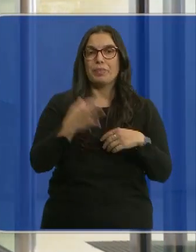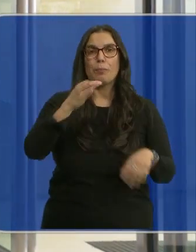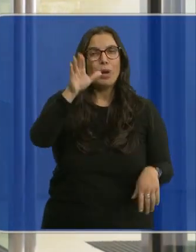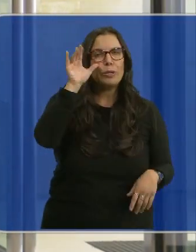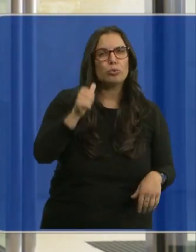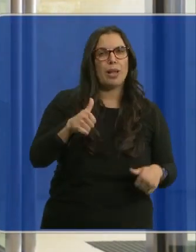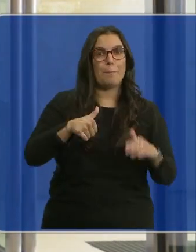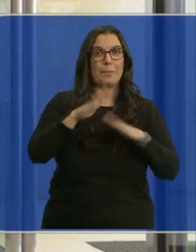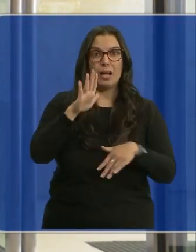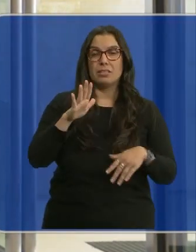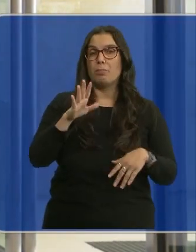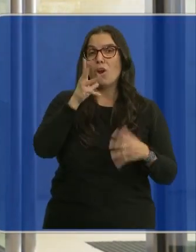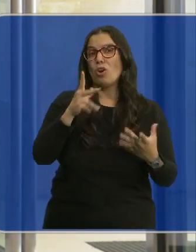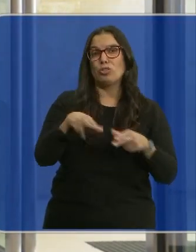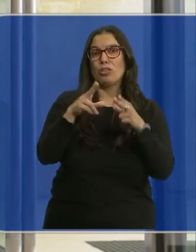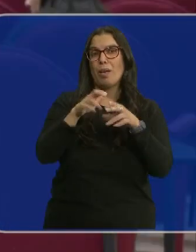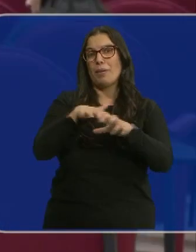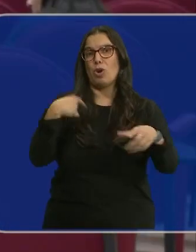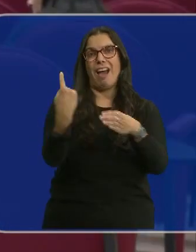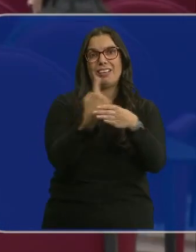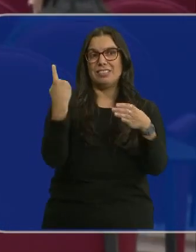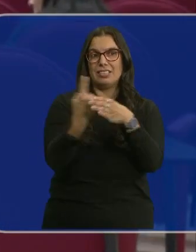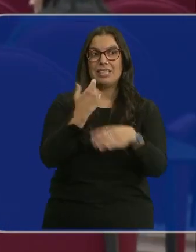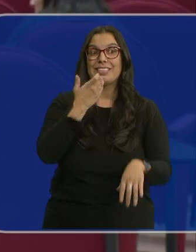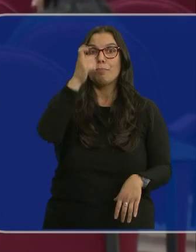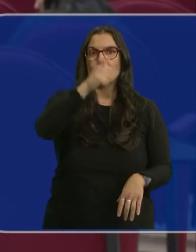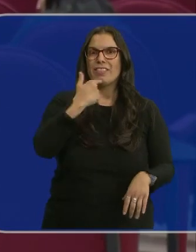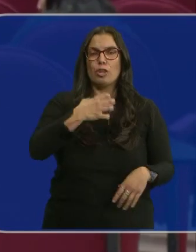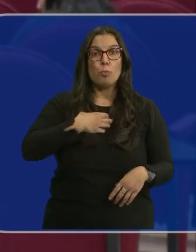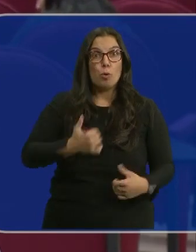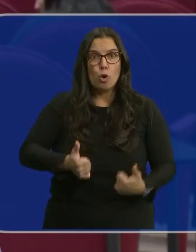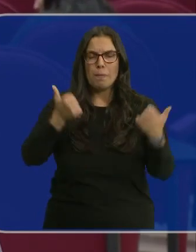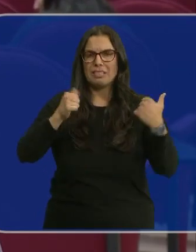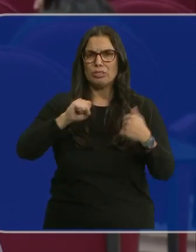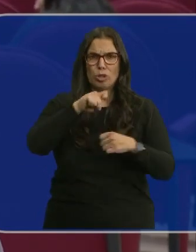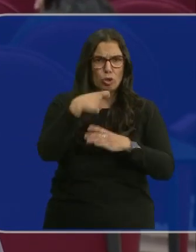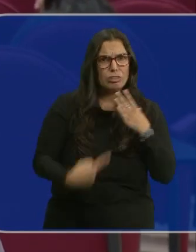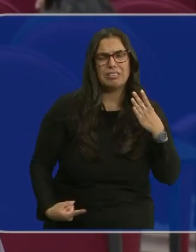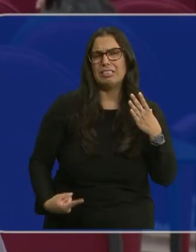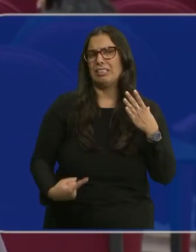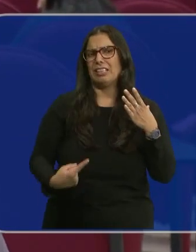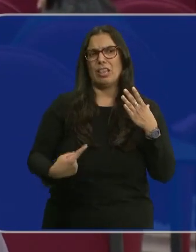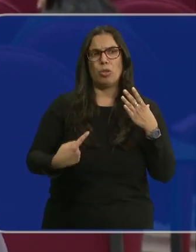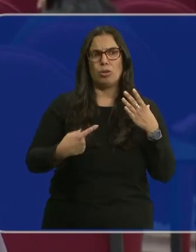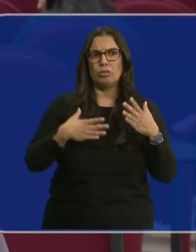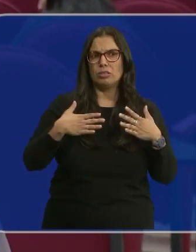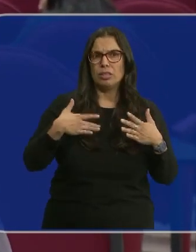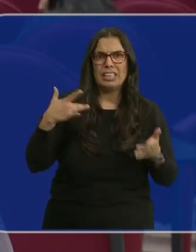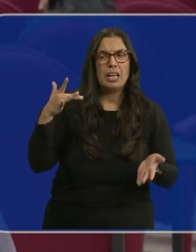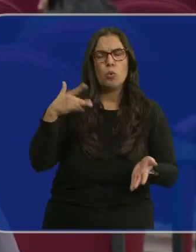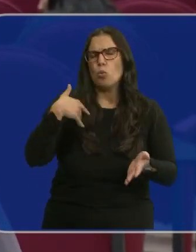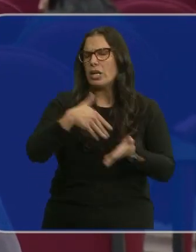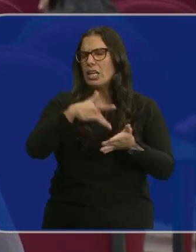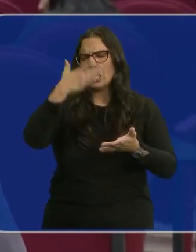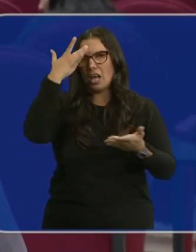más en una sociedad que aísla. Cuando una persona nos dice no puedo más, estoy agotado, cualquier día hago algo,